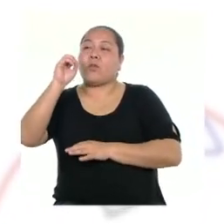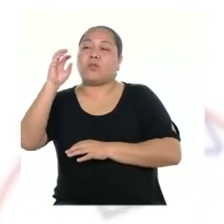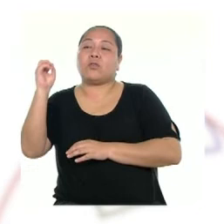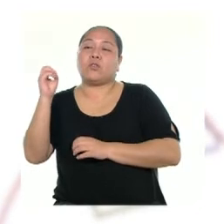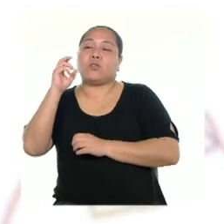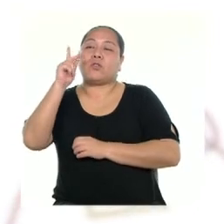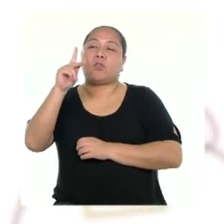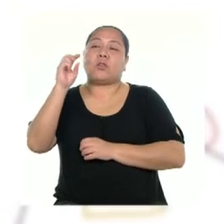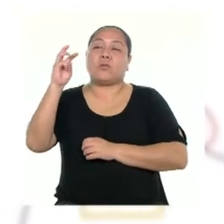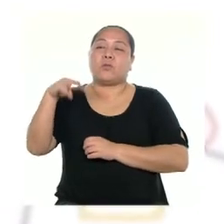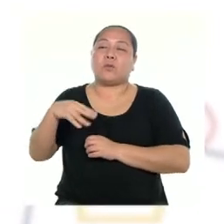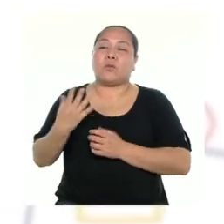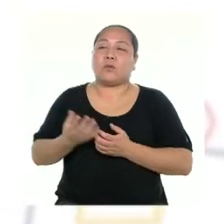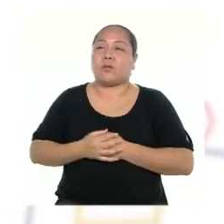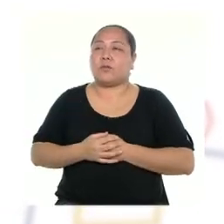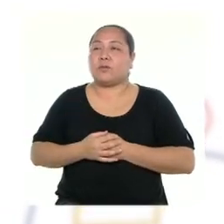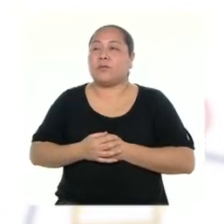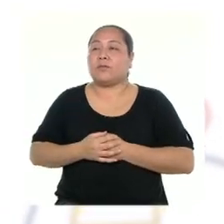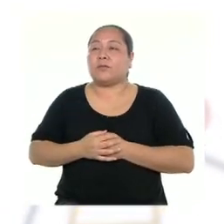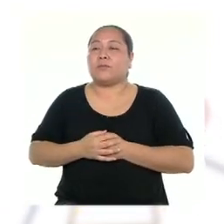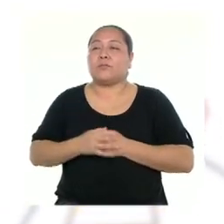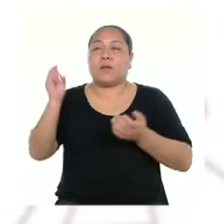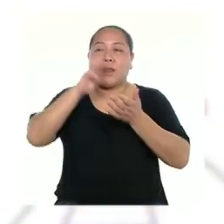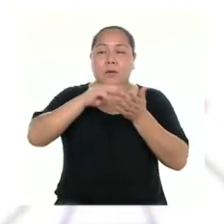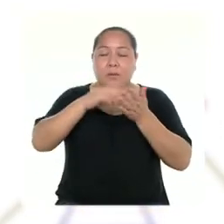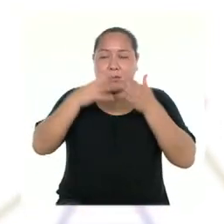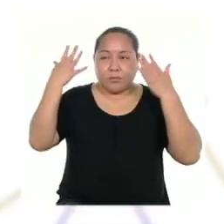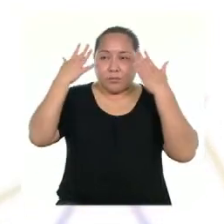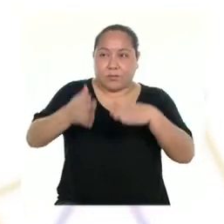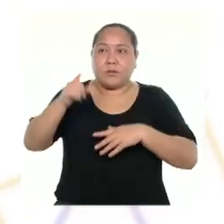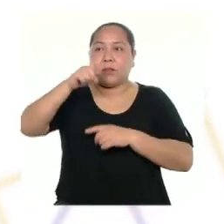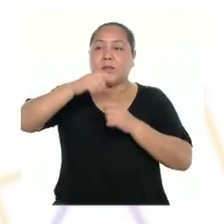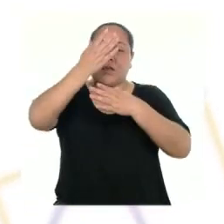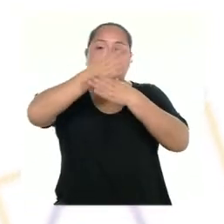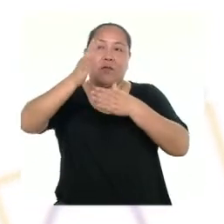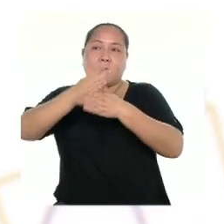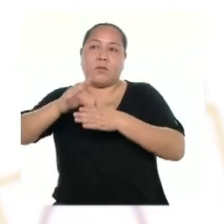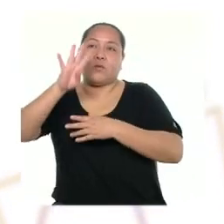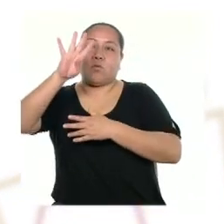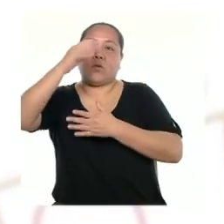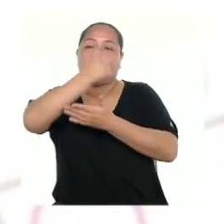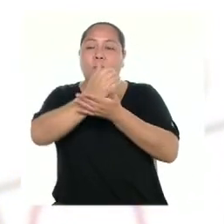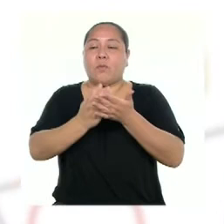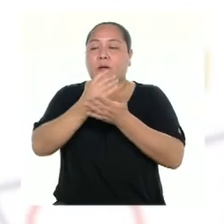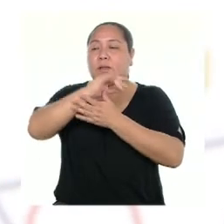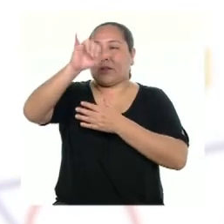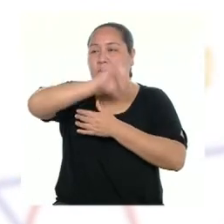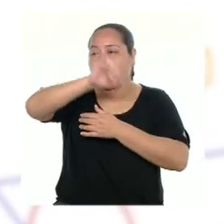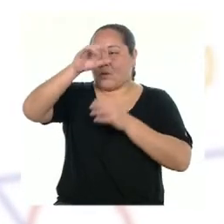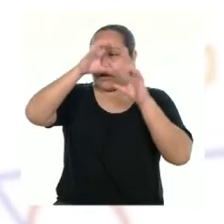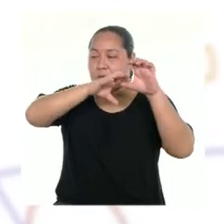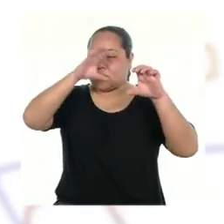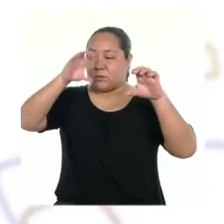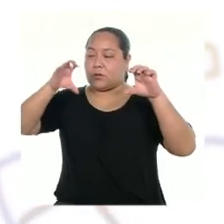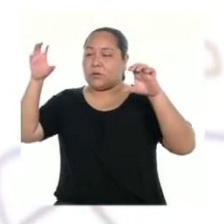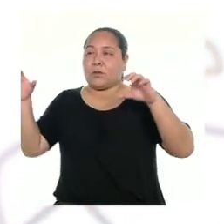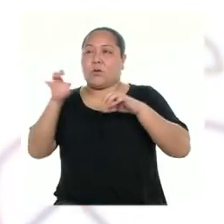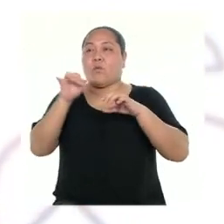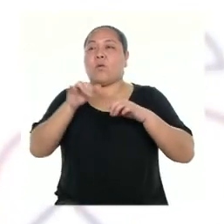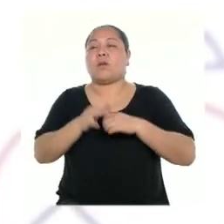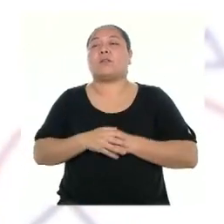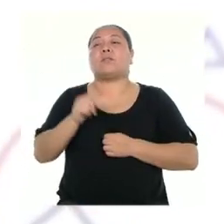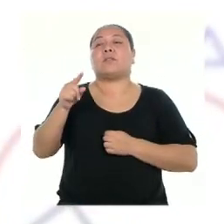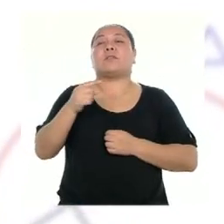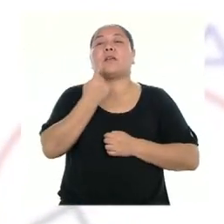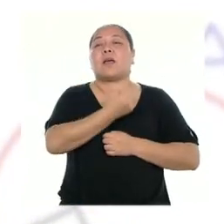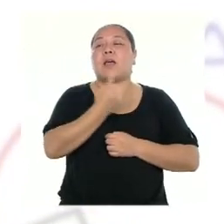cuadrados. Para mayor precisión, dividimos cada cuadrado en 4 partes iguales y cada parte es